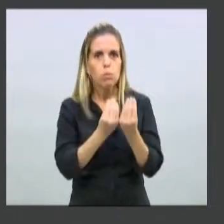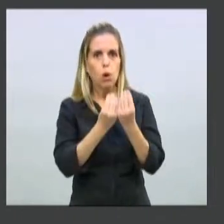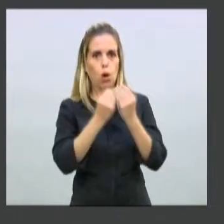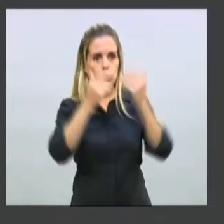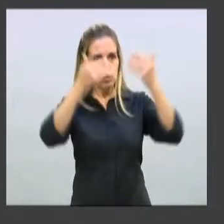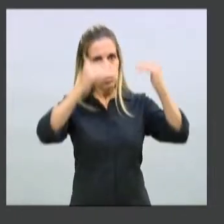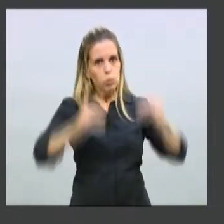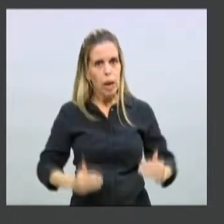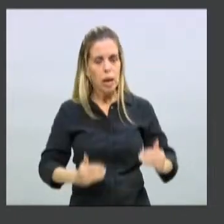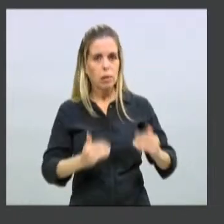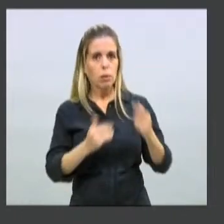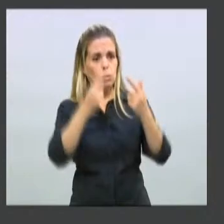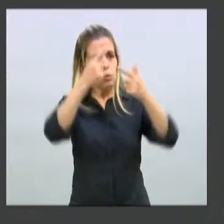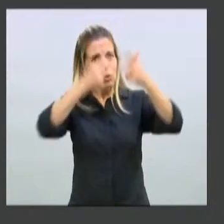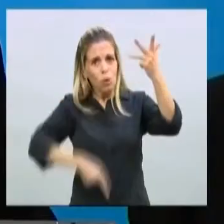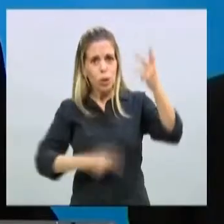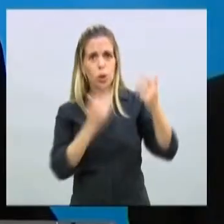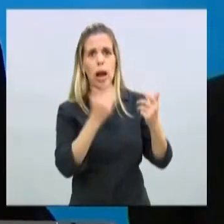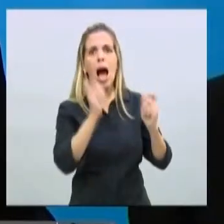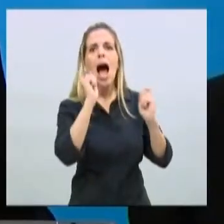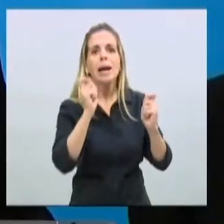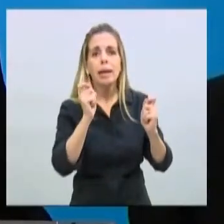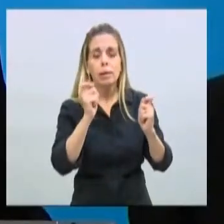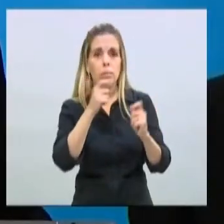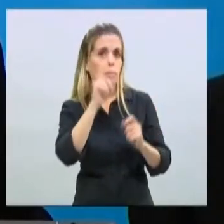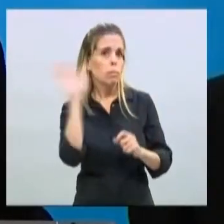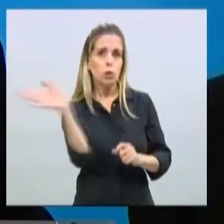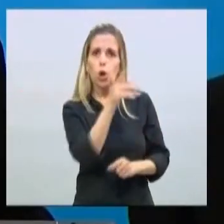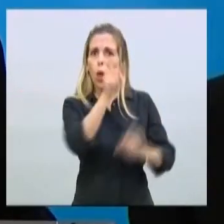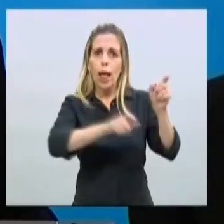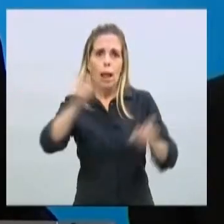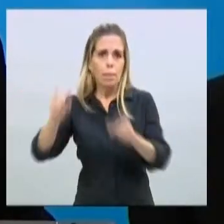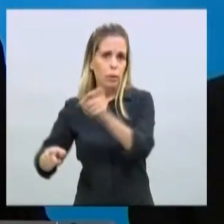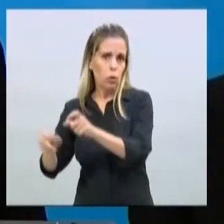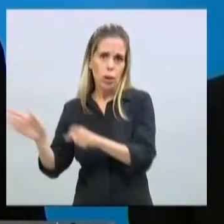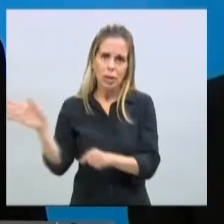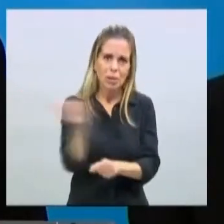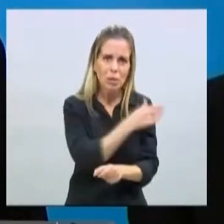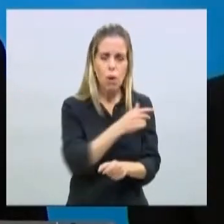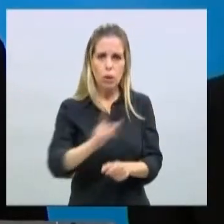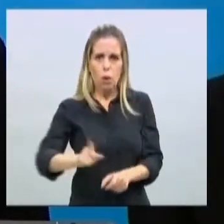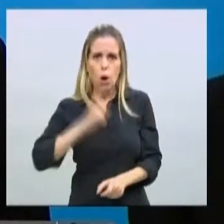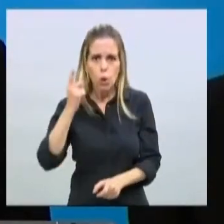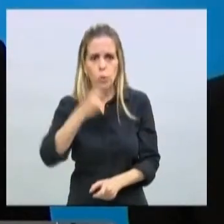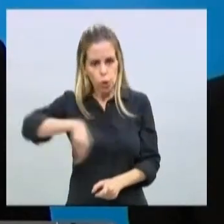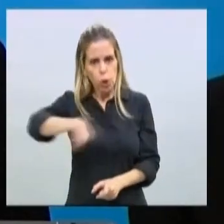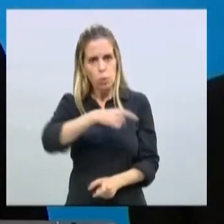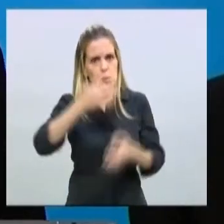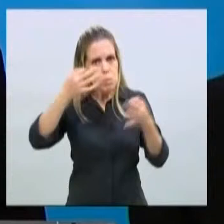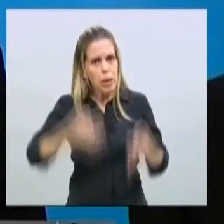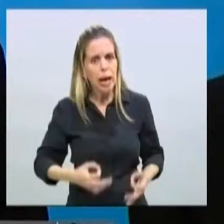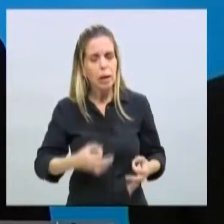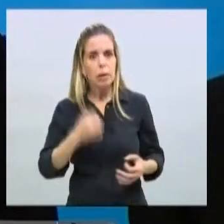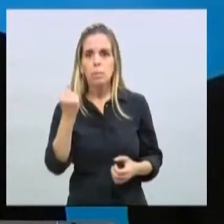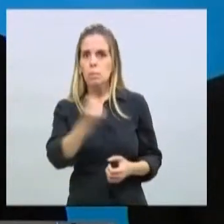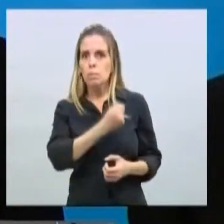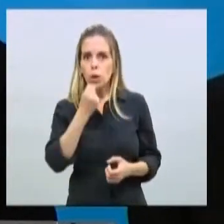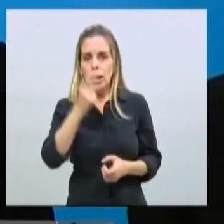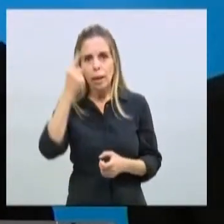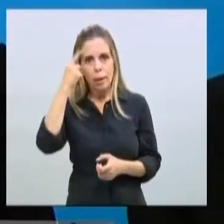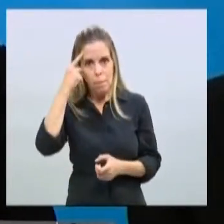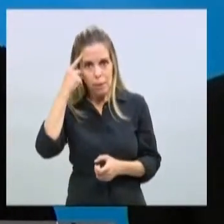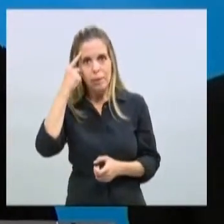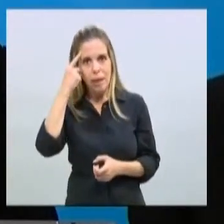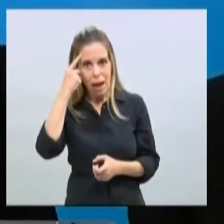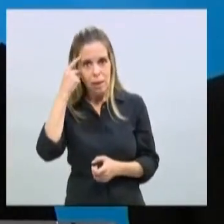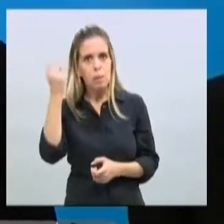de todos y de todas. Insisto en este punto. Y no perder de vista, como suele